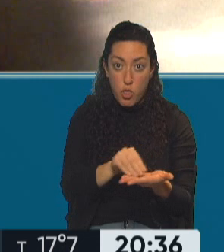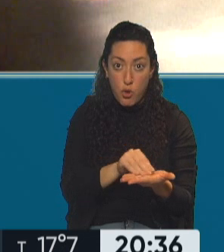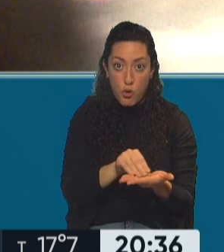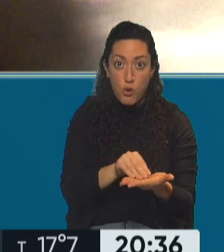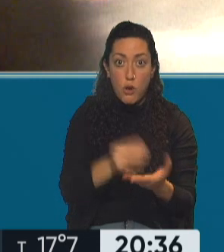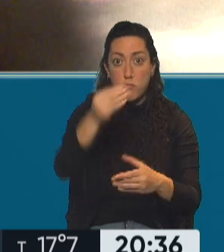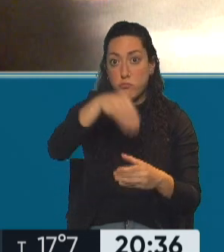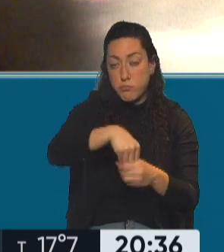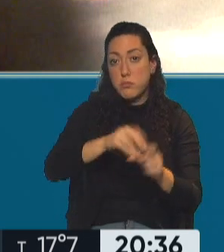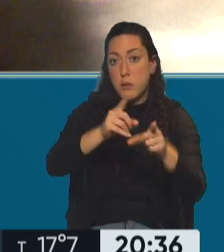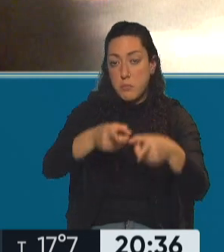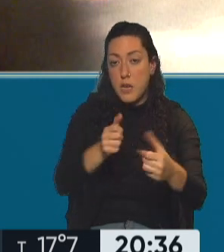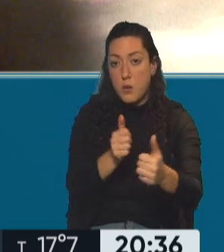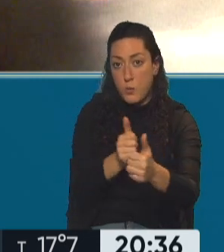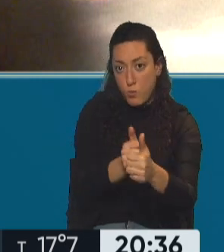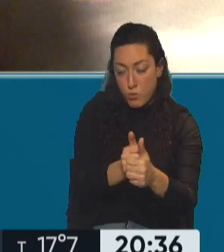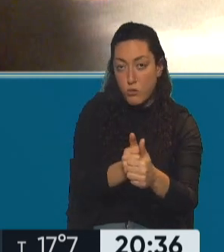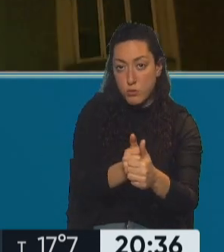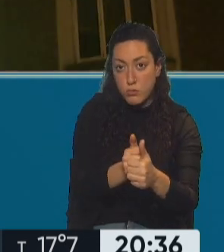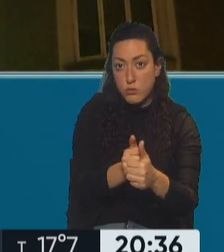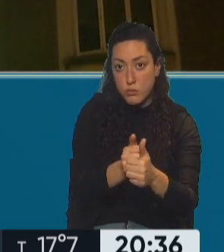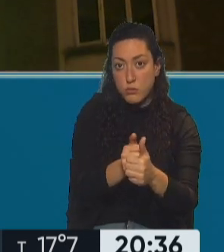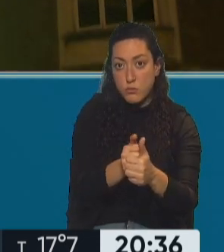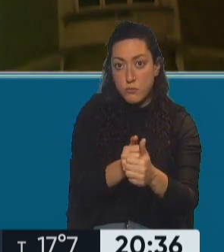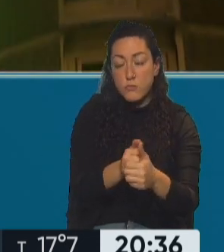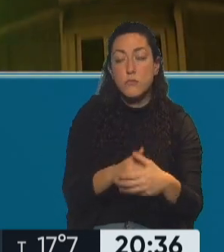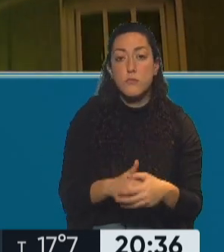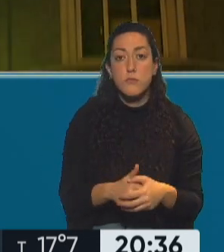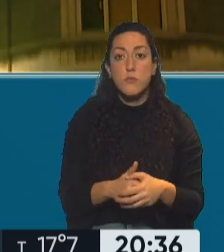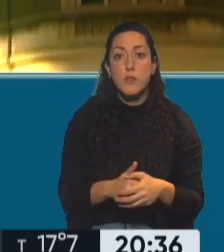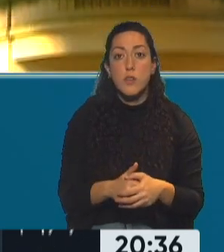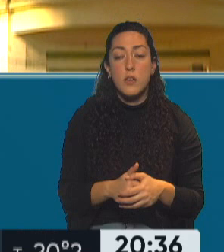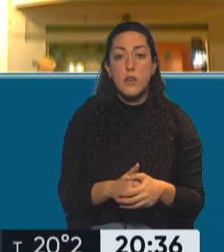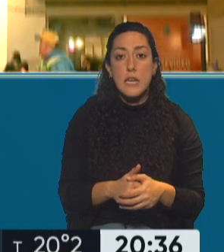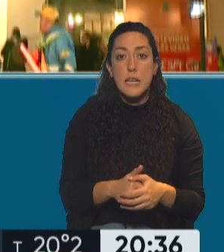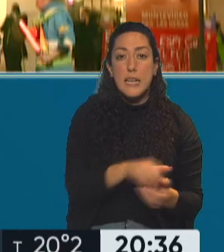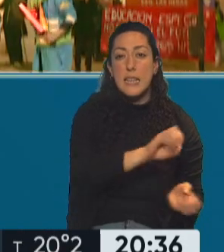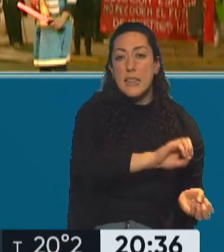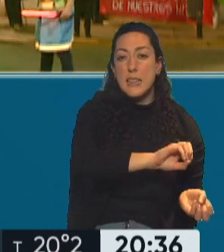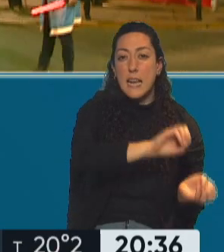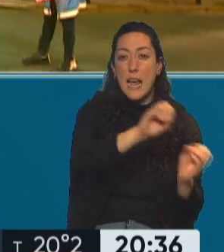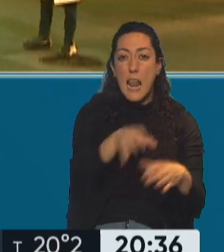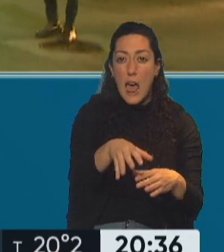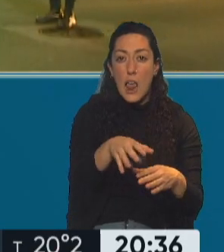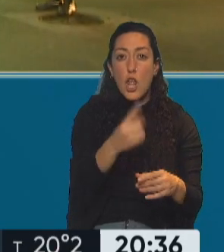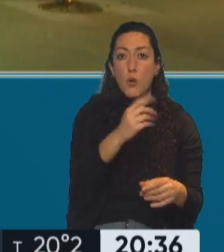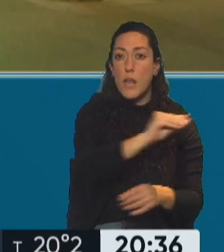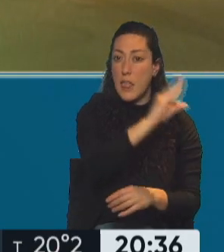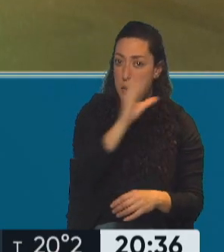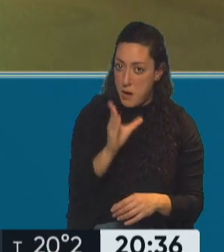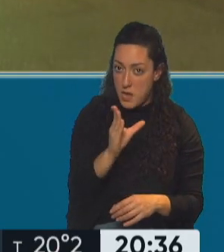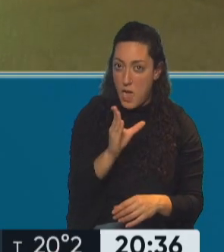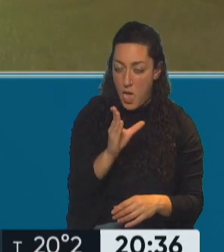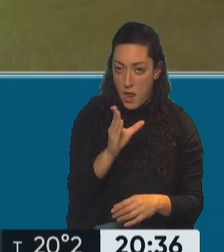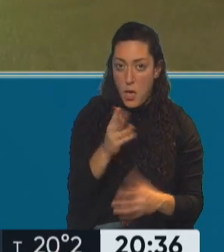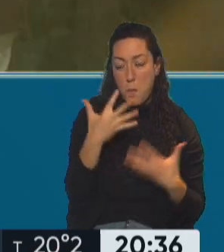el interior. También recordamos como dato que este traslado comenzó cerca de la 1 de la mañana, que ha habido